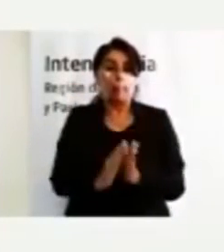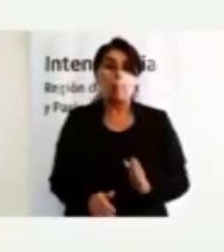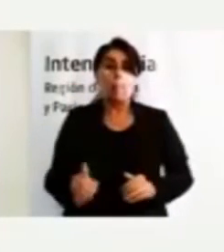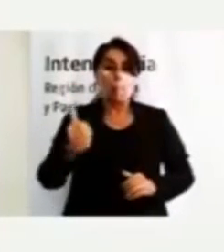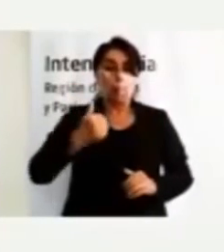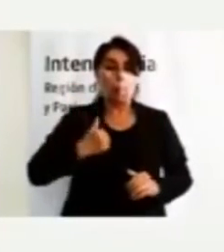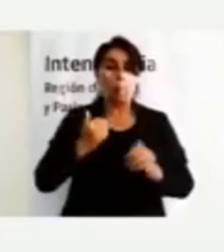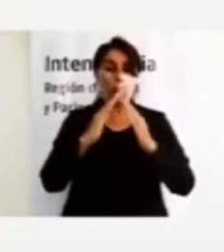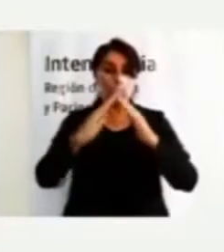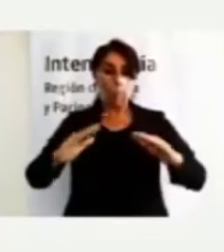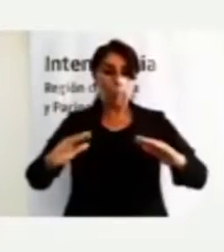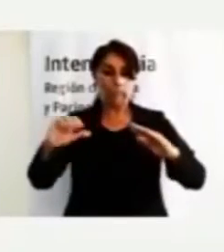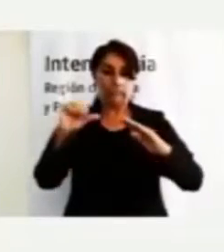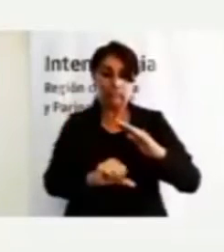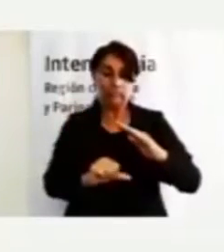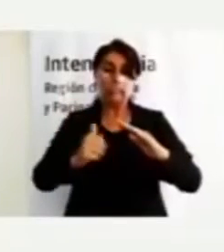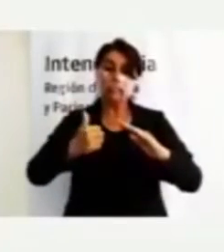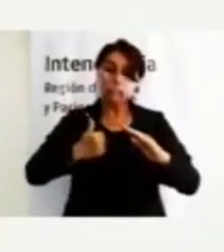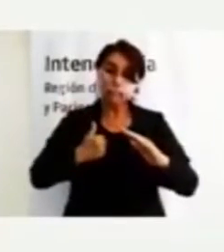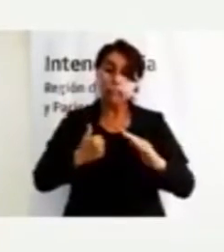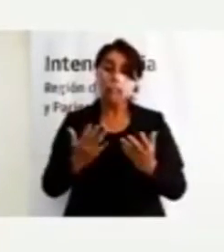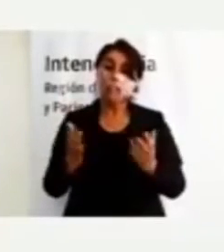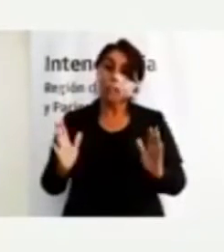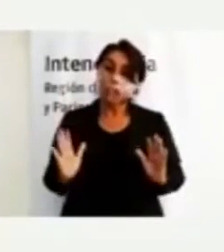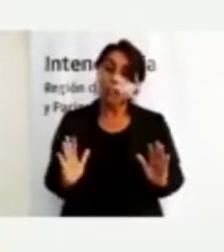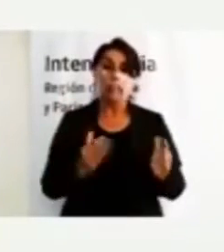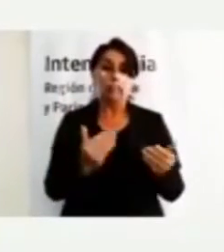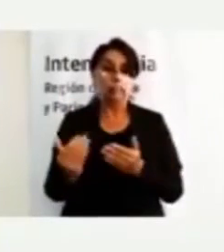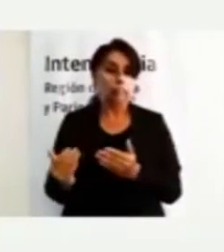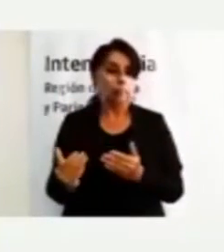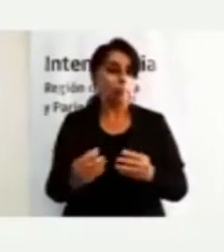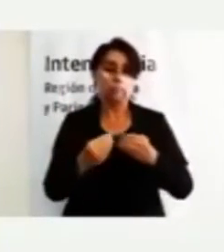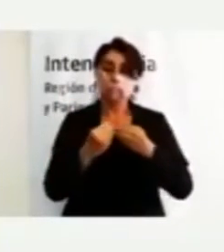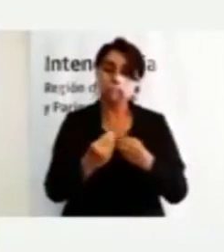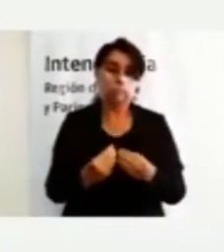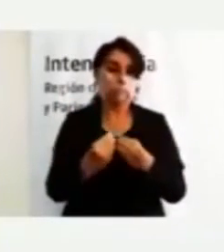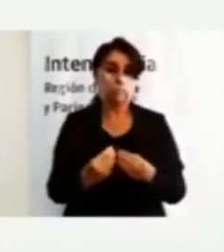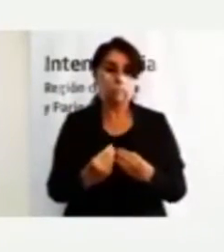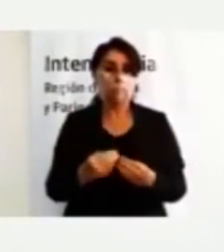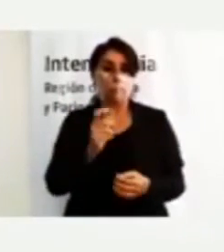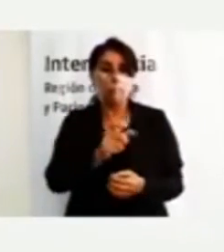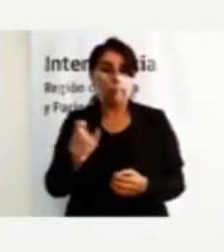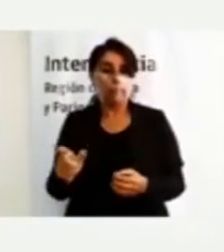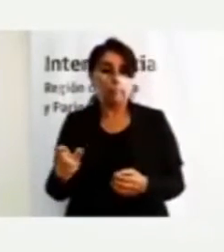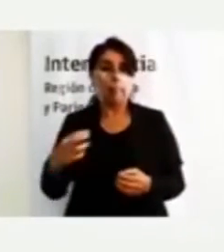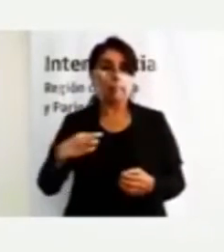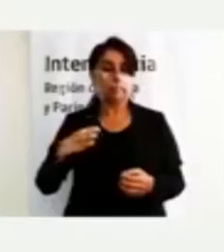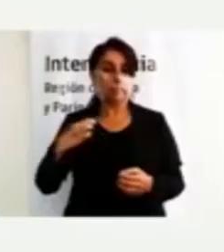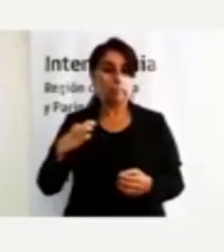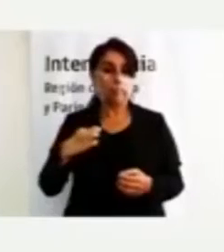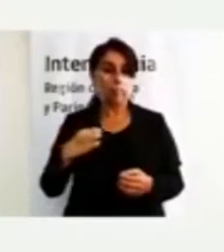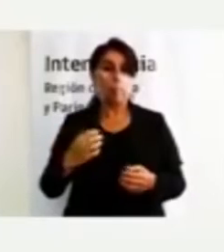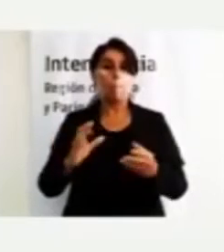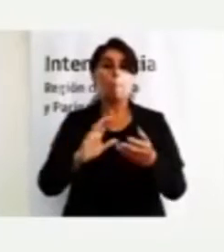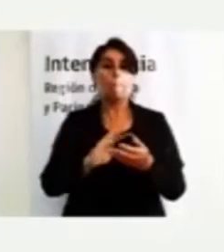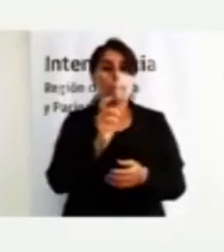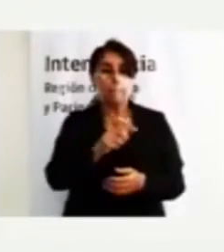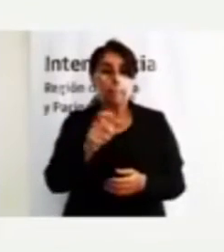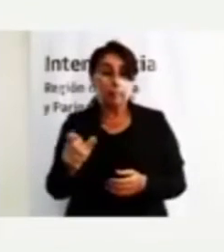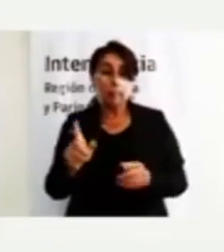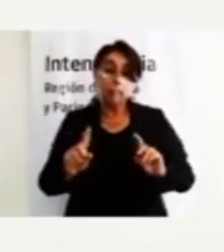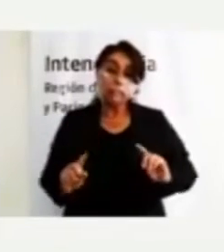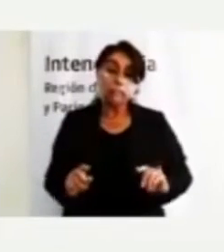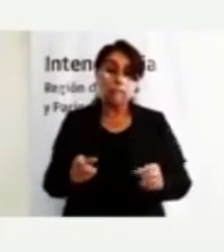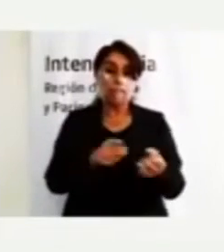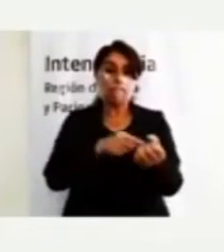de la cuarentena, y todavía necesitamos hacer mucho mérito como sociedad, como población, como familia